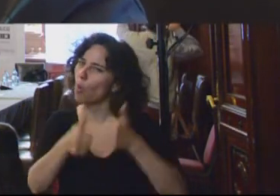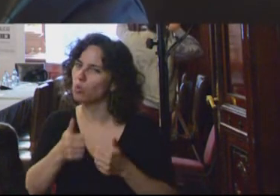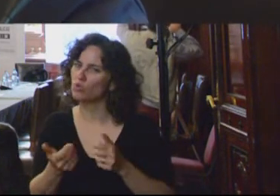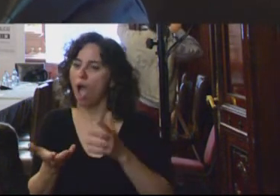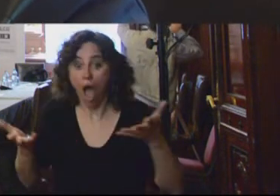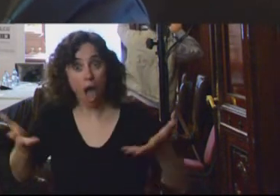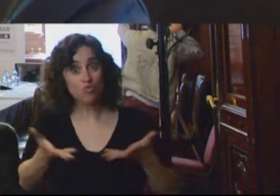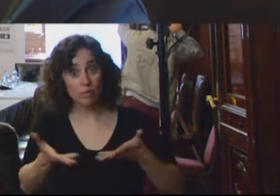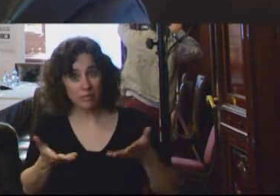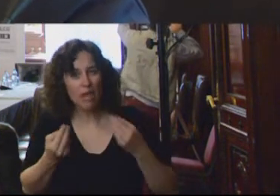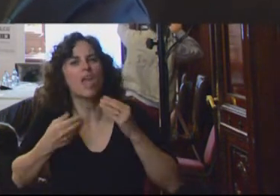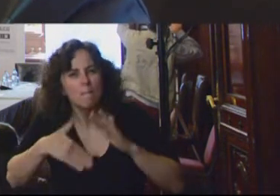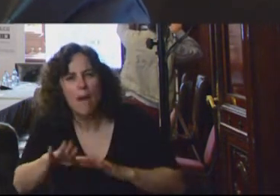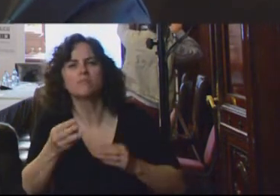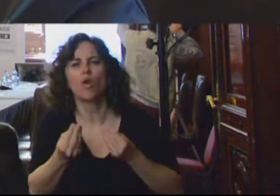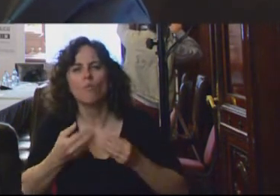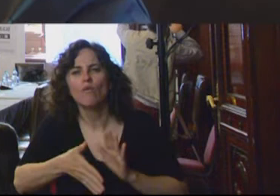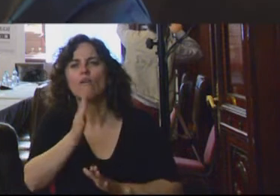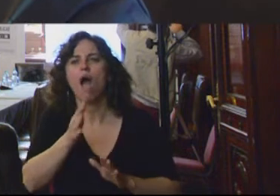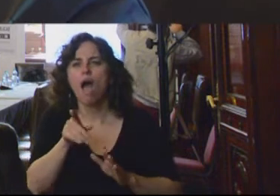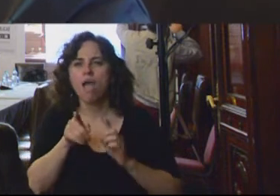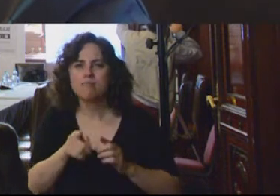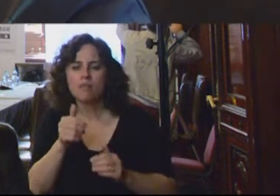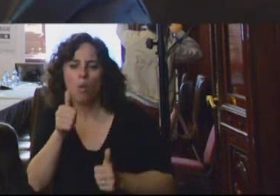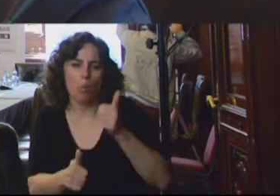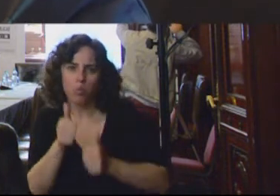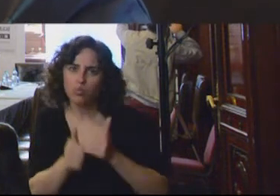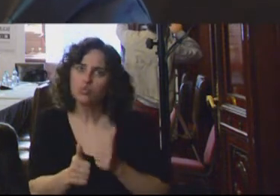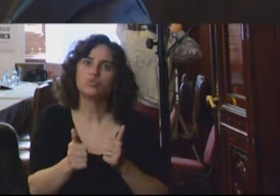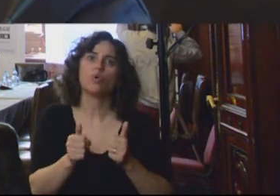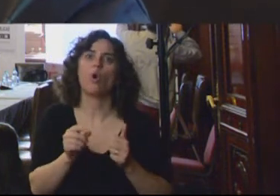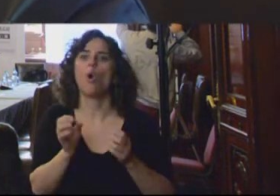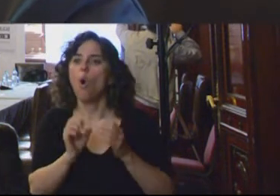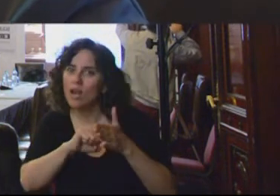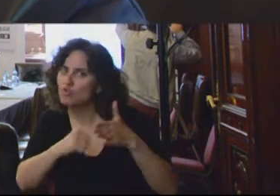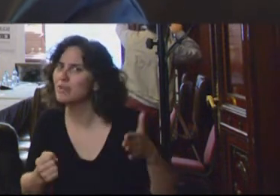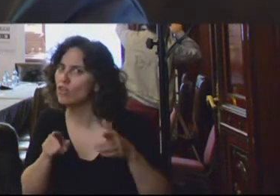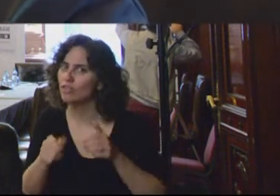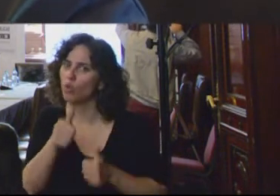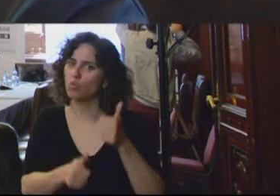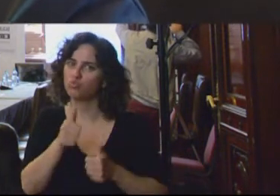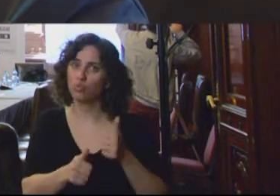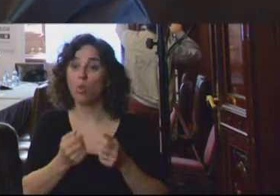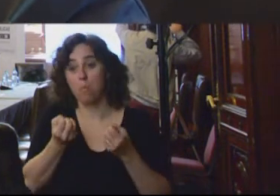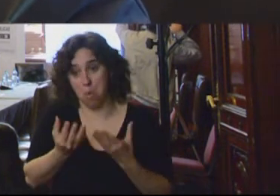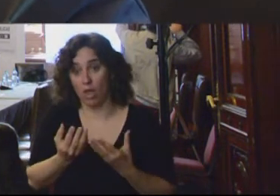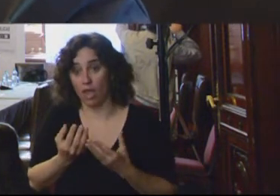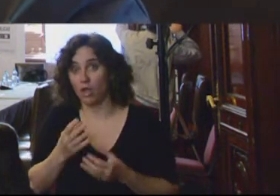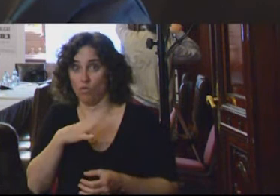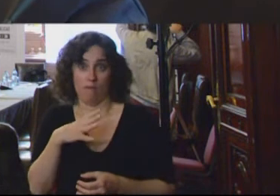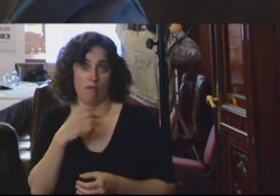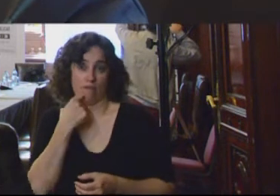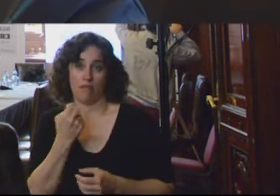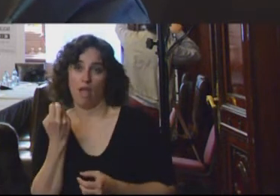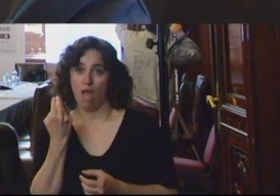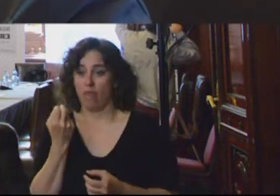encuentra ese tema que es tan sensible? Porque obviamente implica revocación de licencias, asignación de licencias, etcétera.